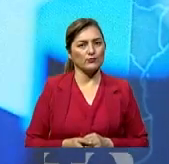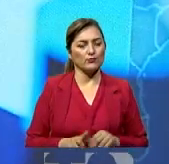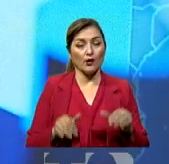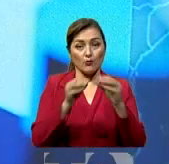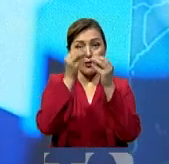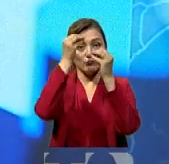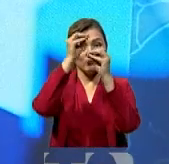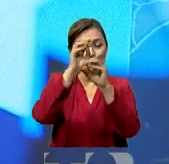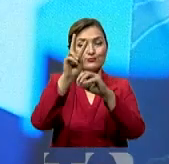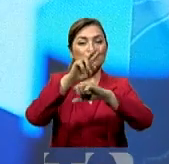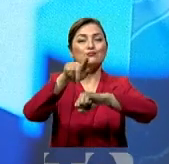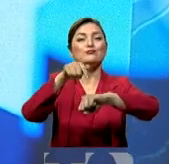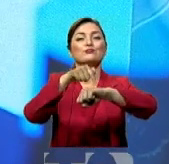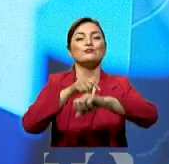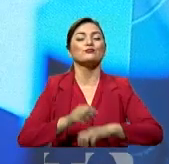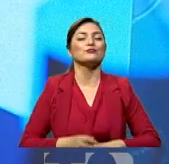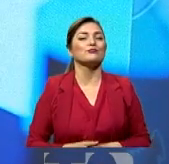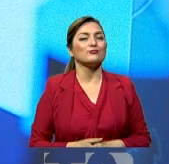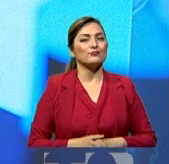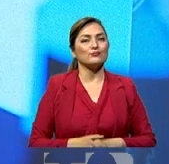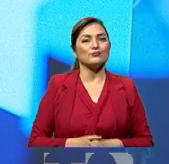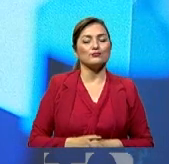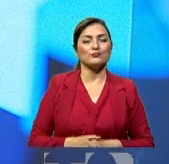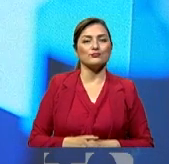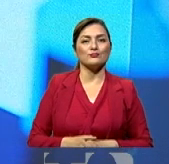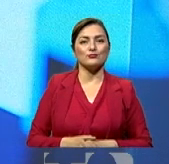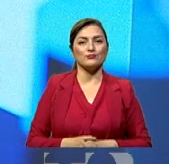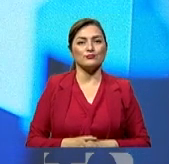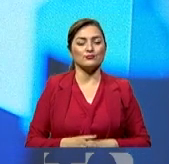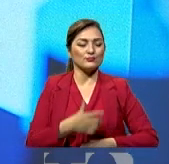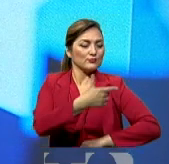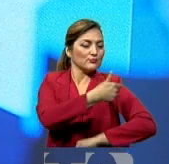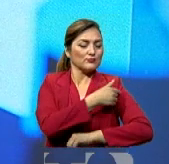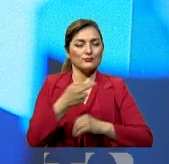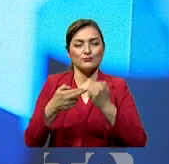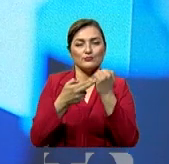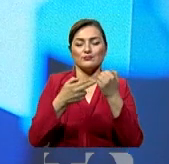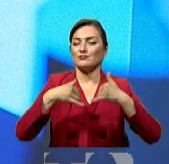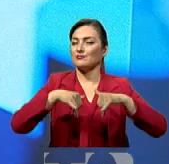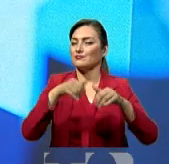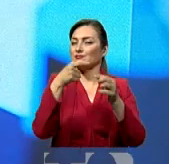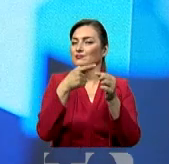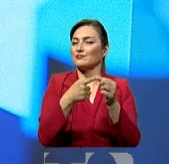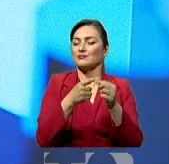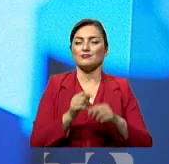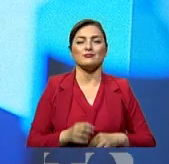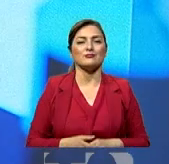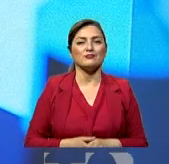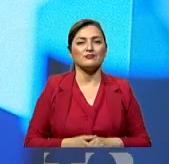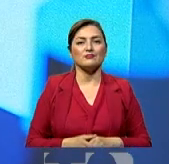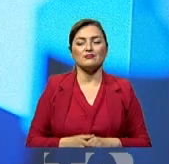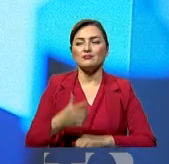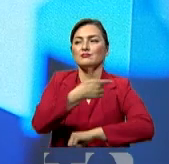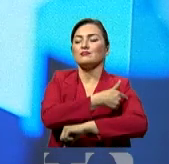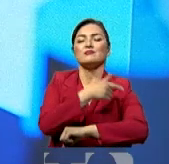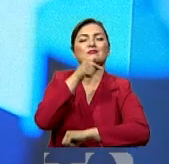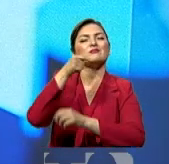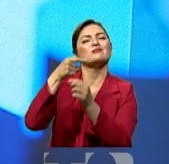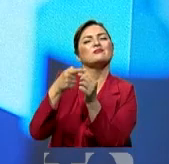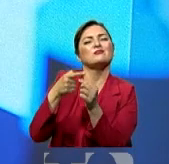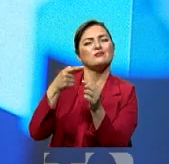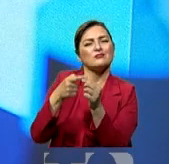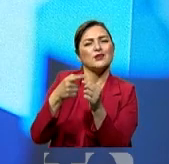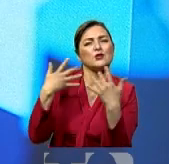Seguimos informando en 24 horas. La aplicación de la dosis de refuerzo continúa en Quito. La cobertura de vacunación en la capital